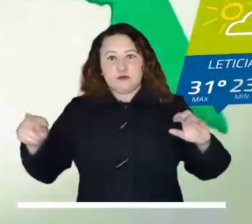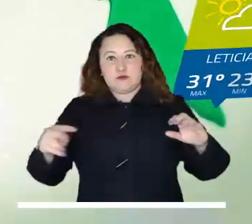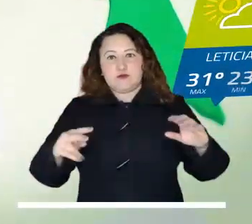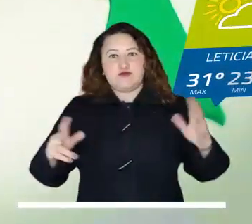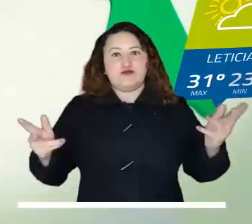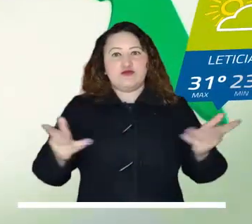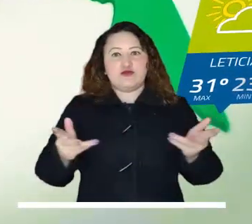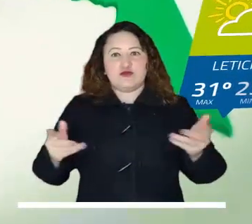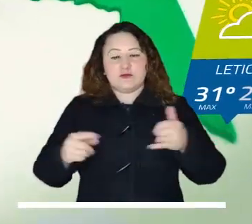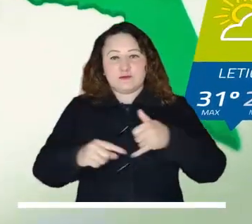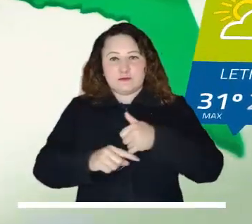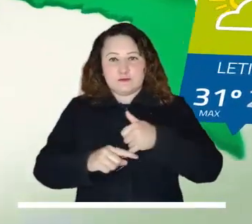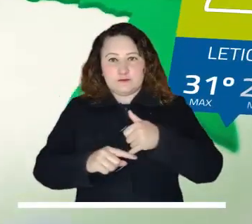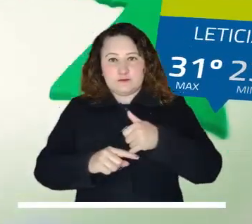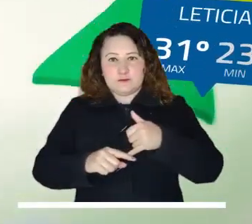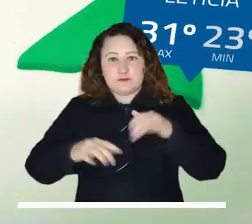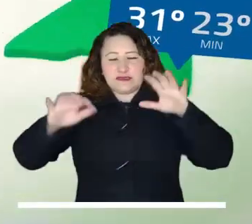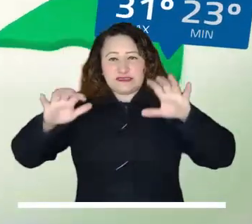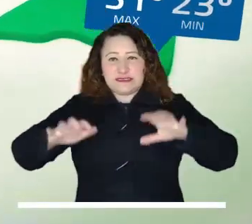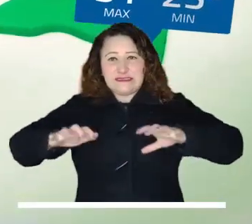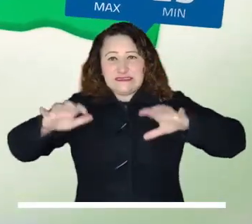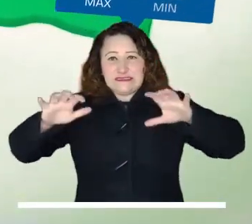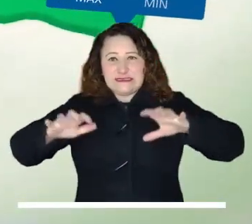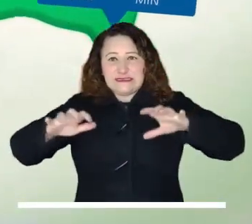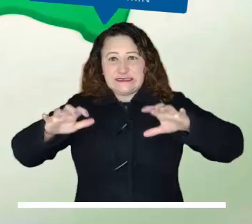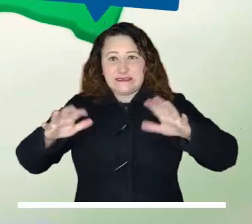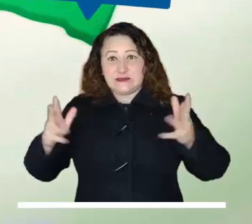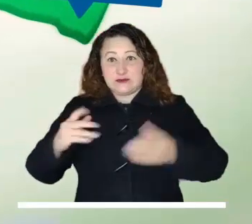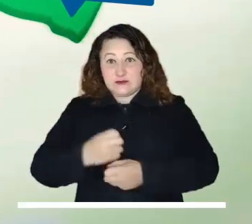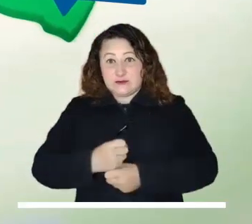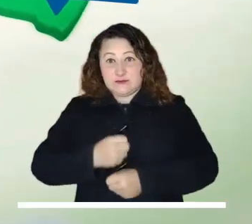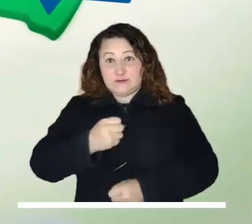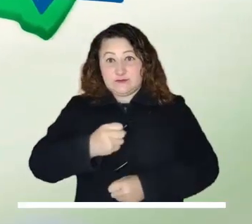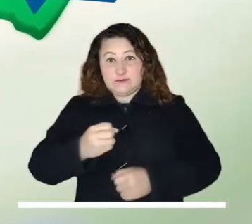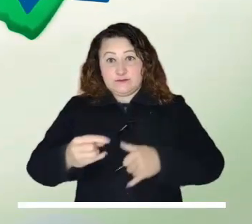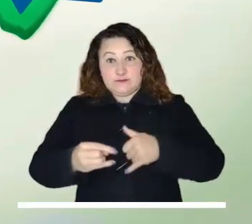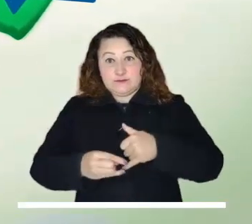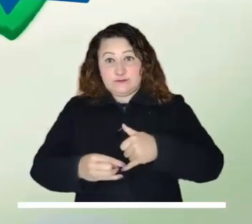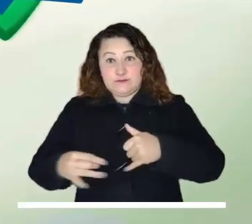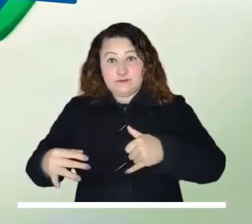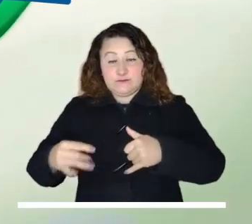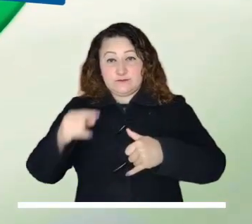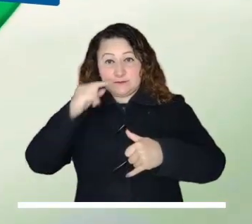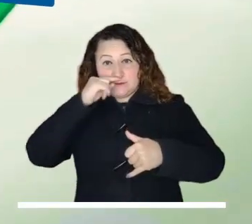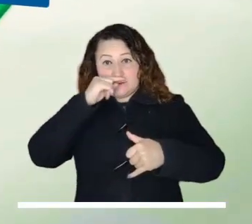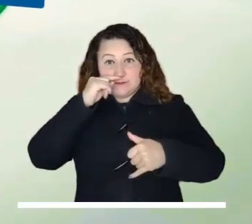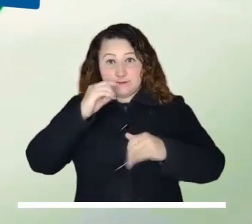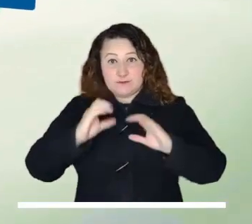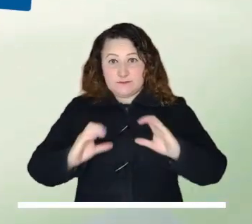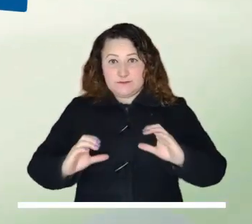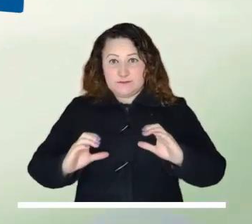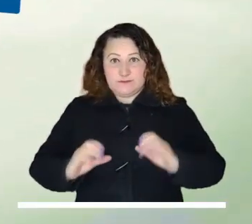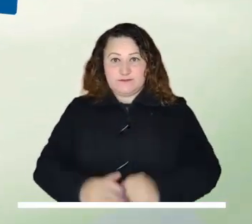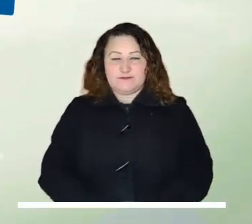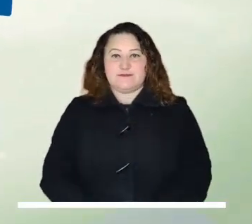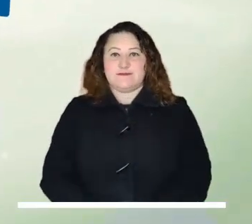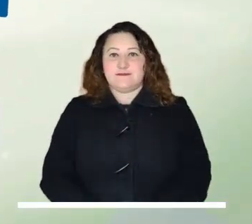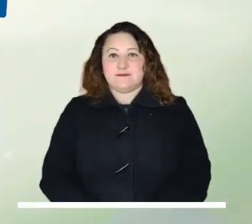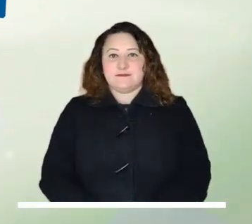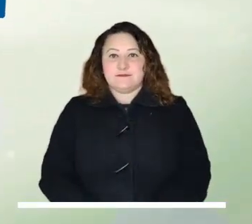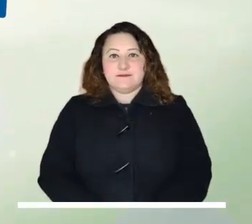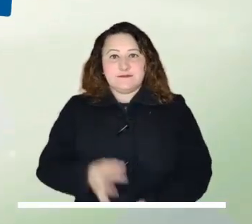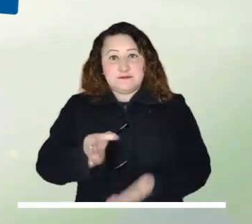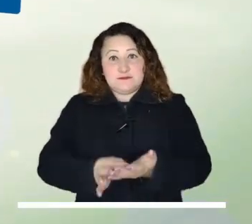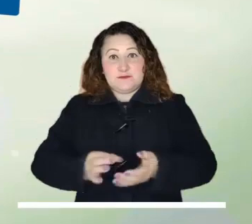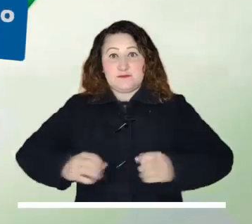Nubes variadas en la región amazónica, desatando algunas lluvias que escalarán en intensidad en Baupés, Guainía, Amazonas